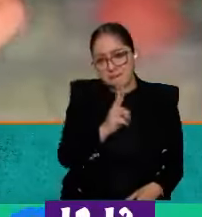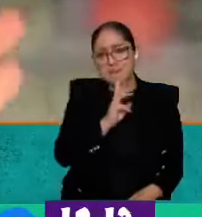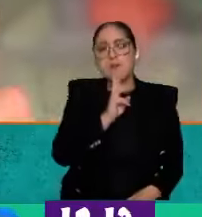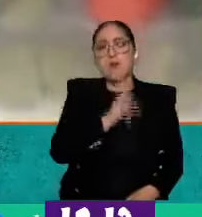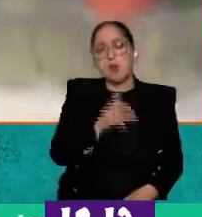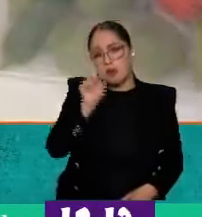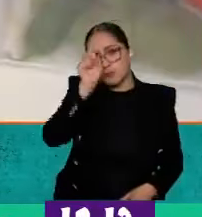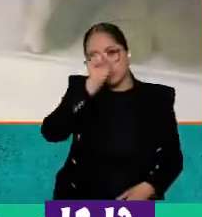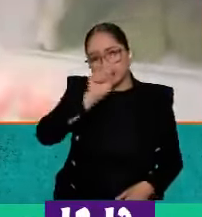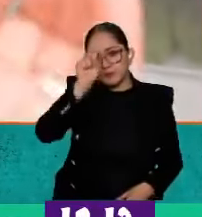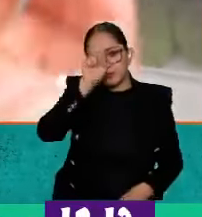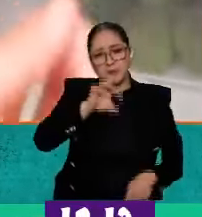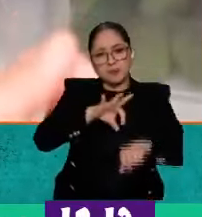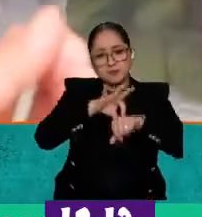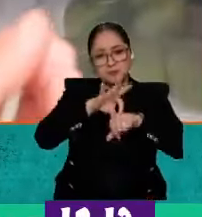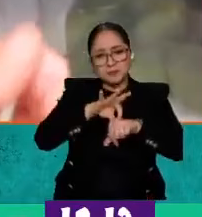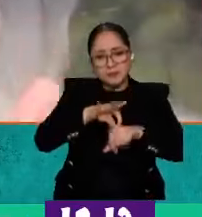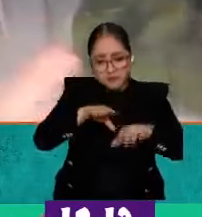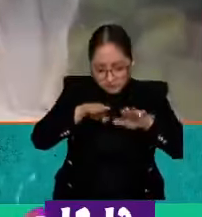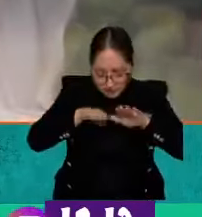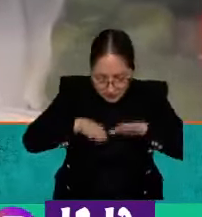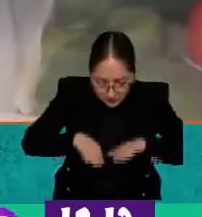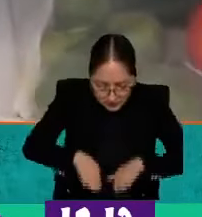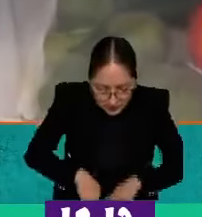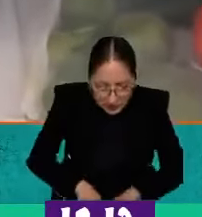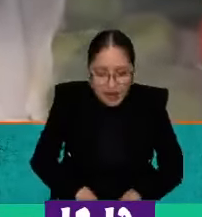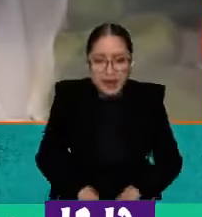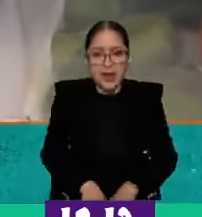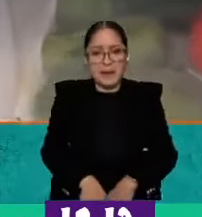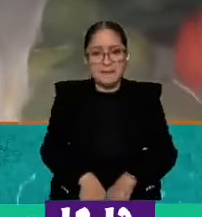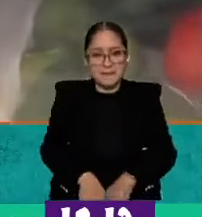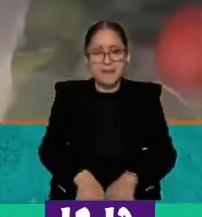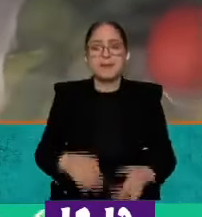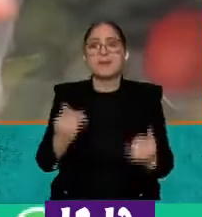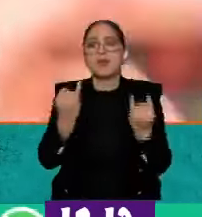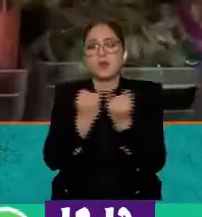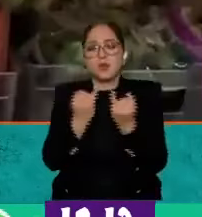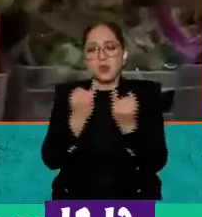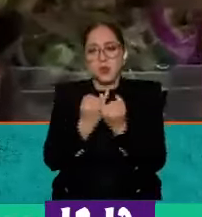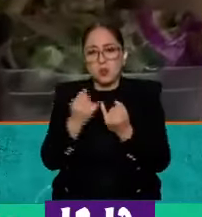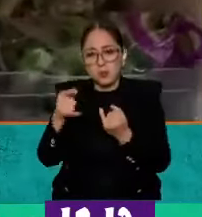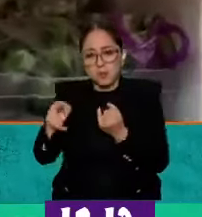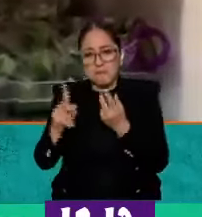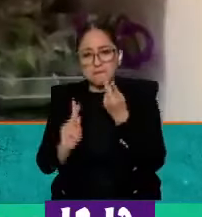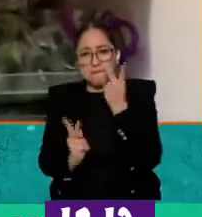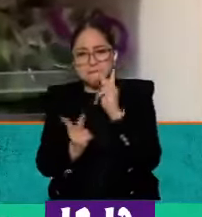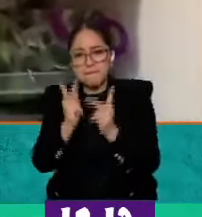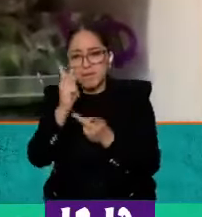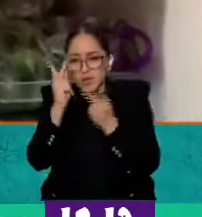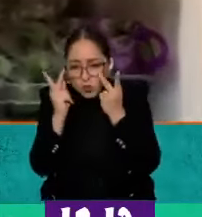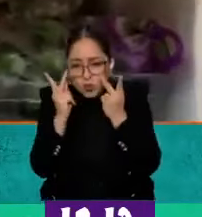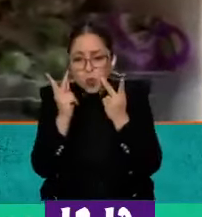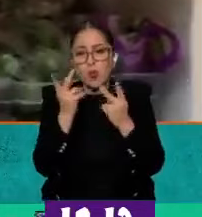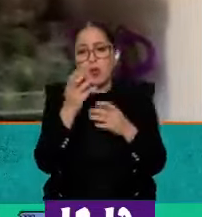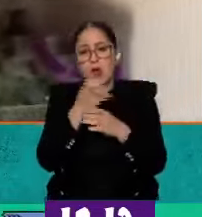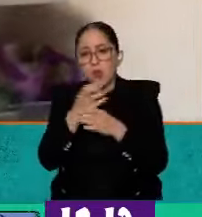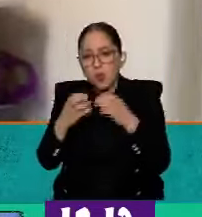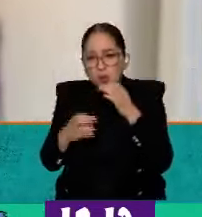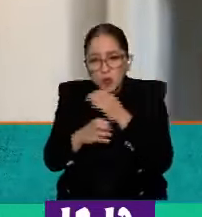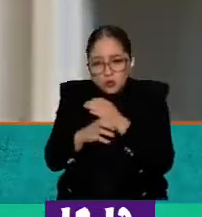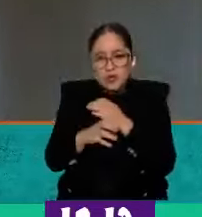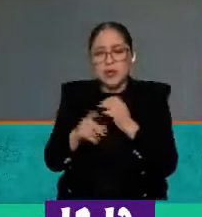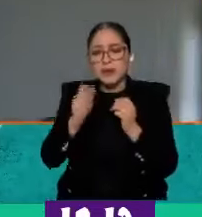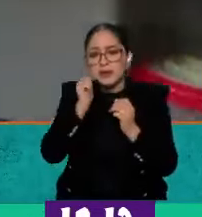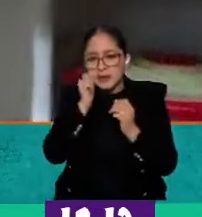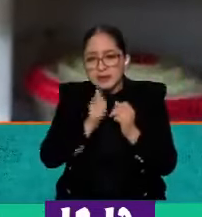abajo. Sí. Ah, y justo como las imágenes que estamos viendo ahorita, ¿no? Lo que son las verduras, las hortalizas y cosas así, pues van